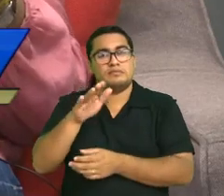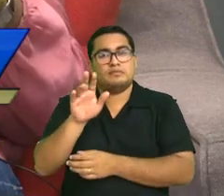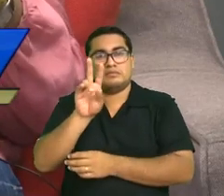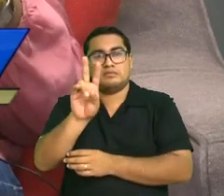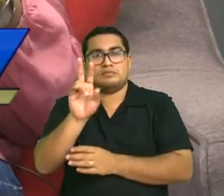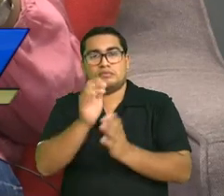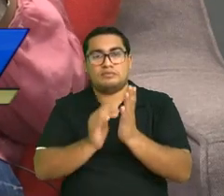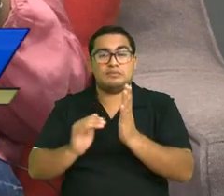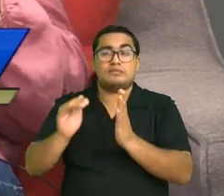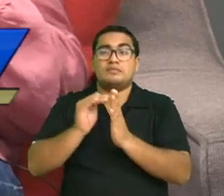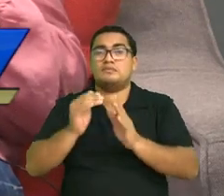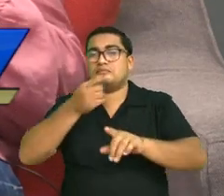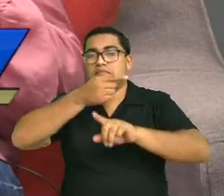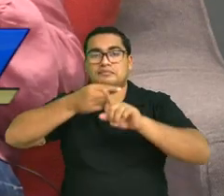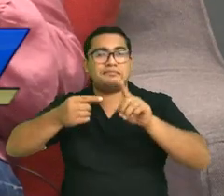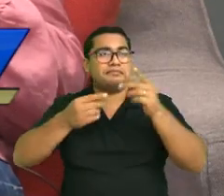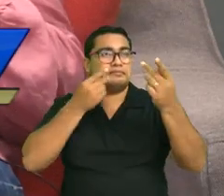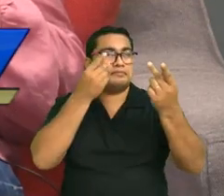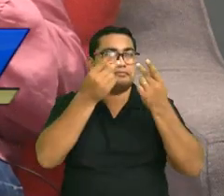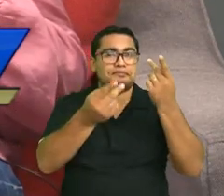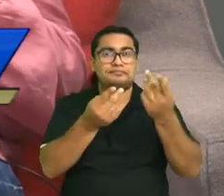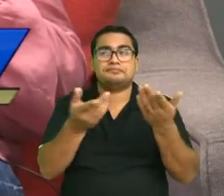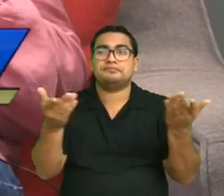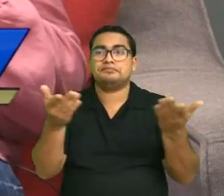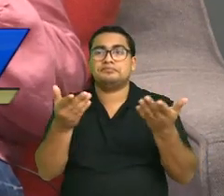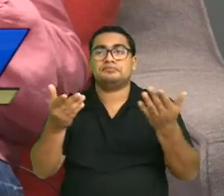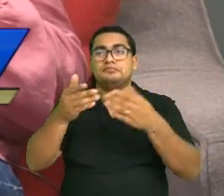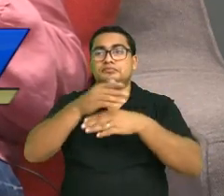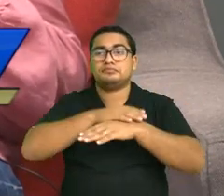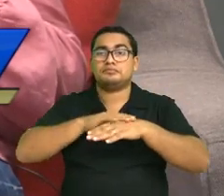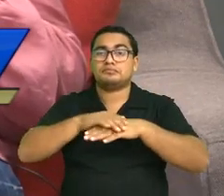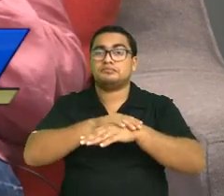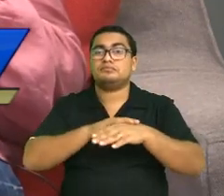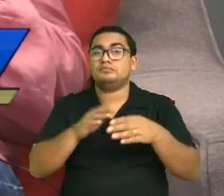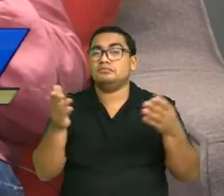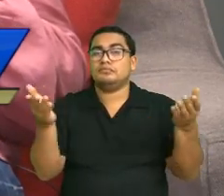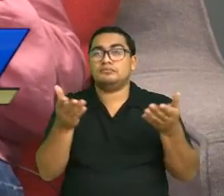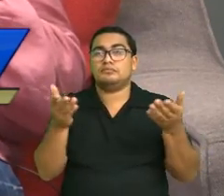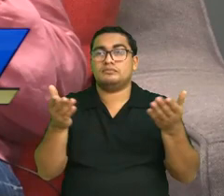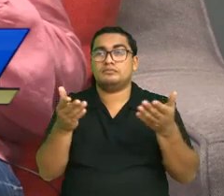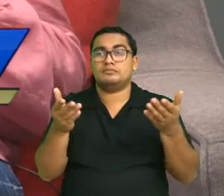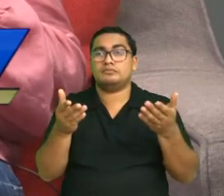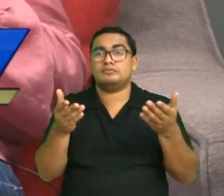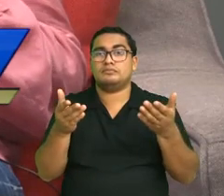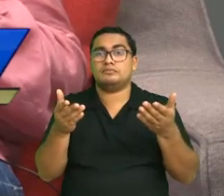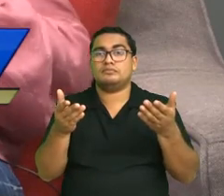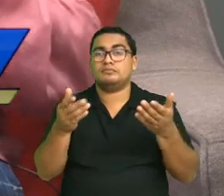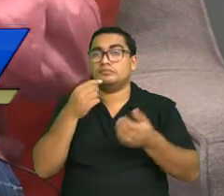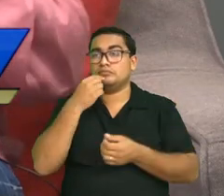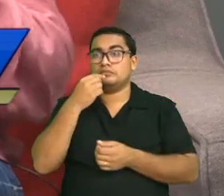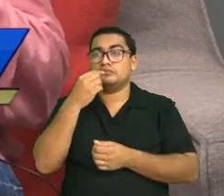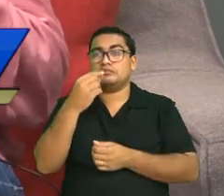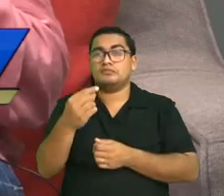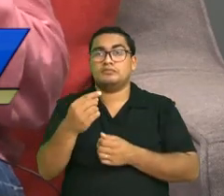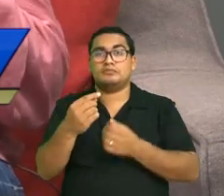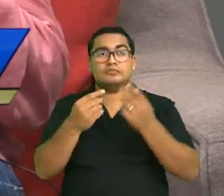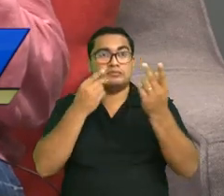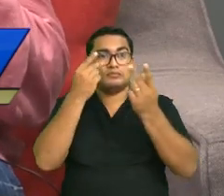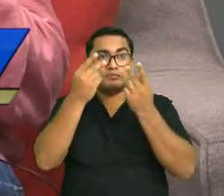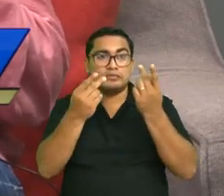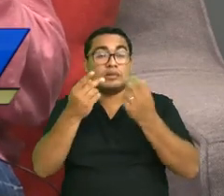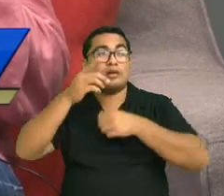de visitas. ¿Qué nos permite eso? Efectivamente, no solamente, como decíamos, una visita